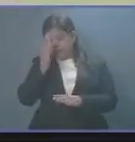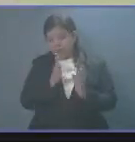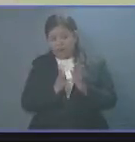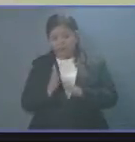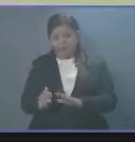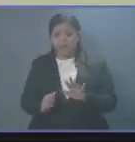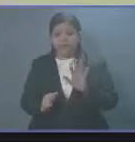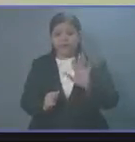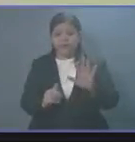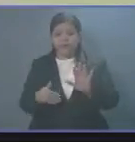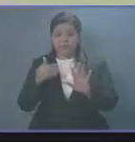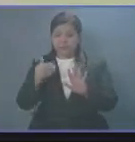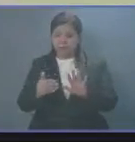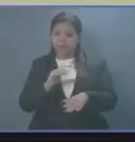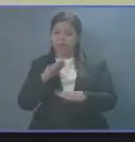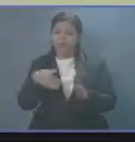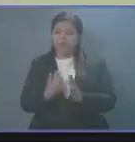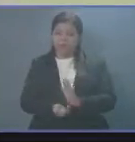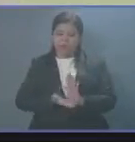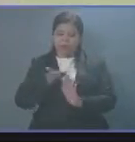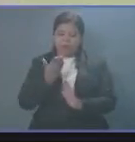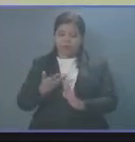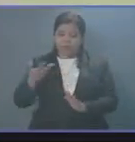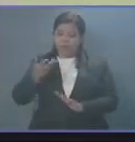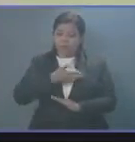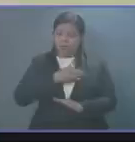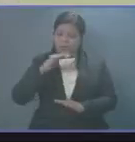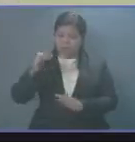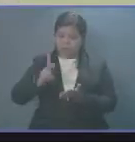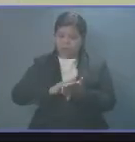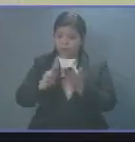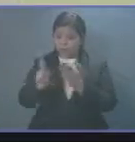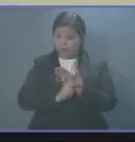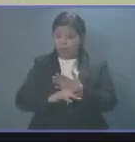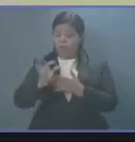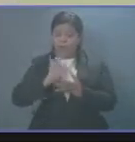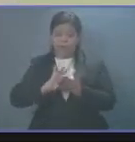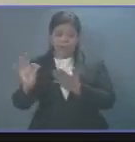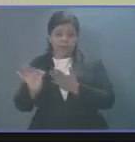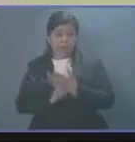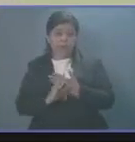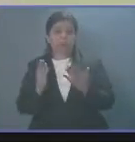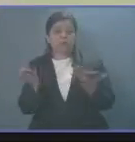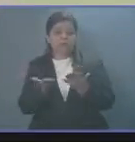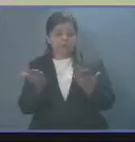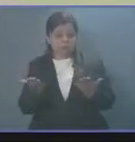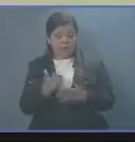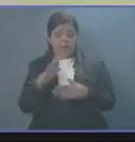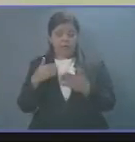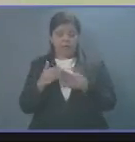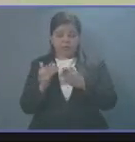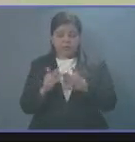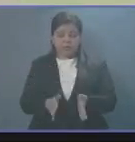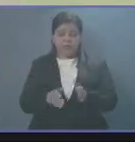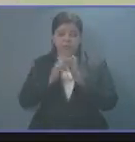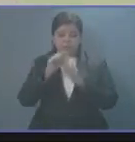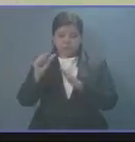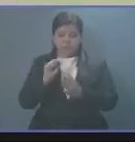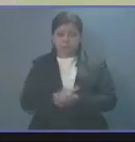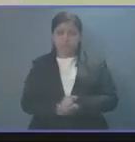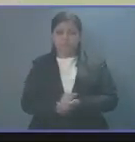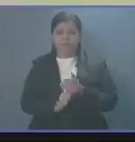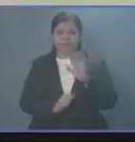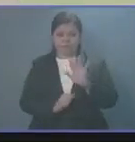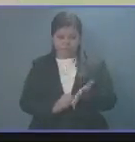como sujetos y actores del desarrollo nacional dentro de los programas y proyectos que se realizaron en las carteras del Estado. 5. Que